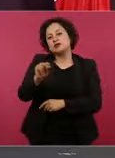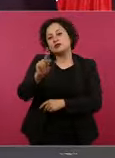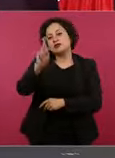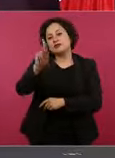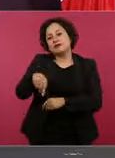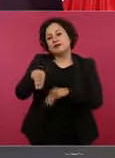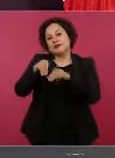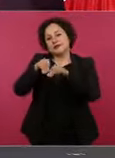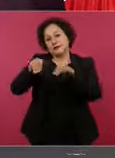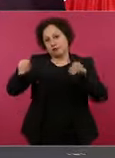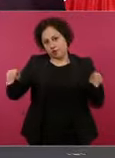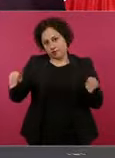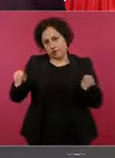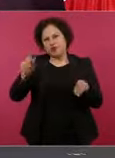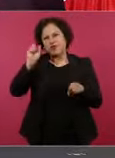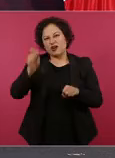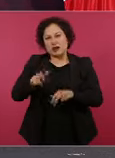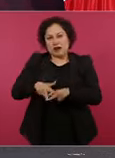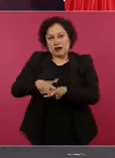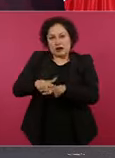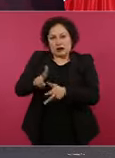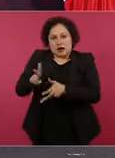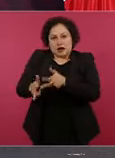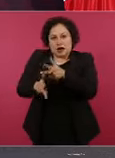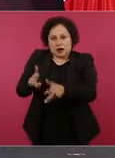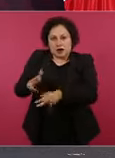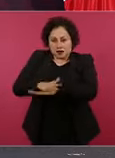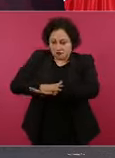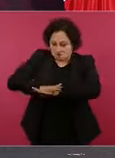el tren va arriba